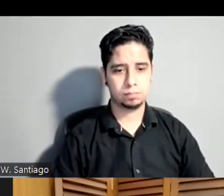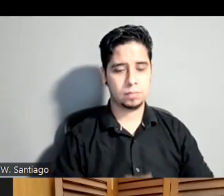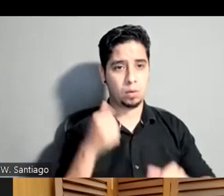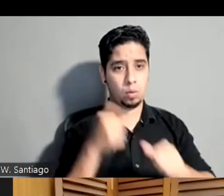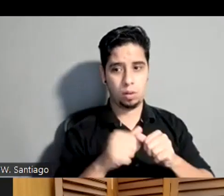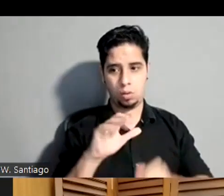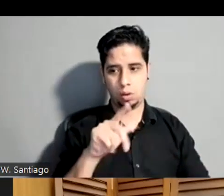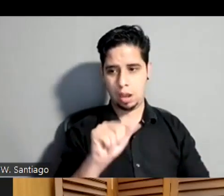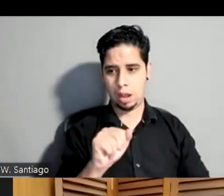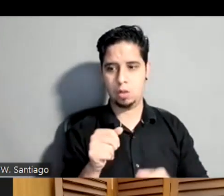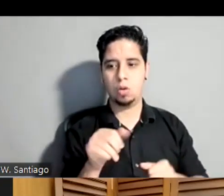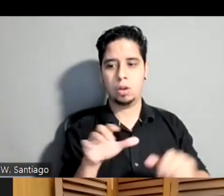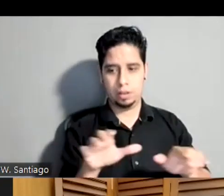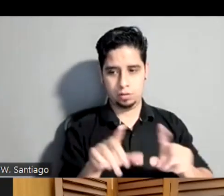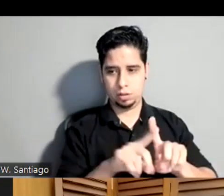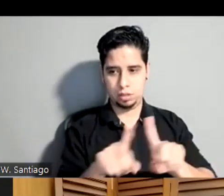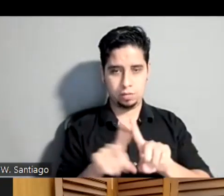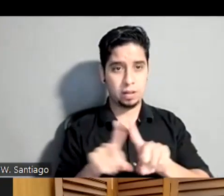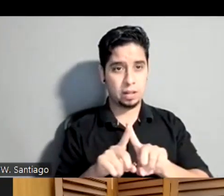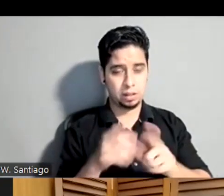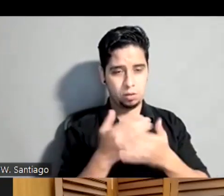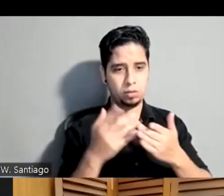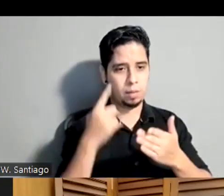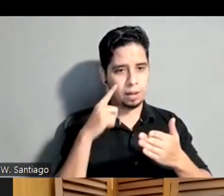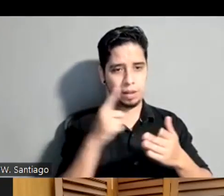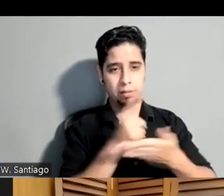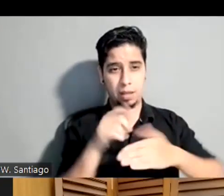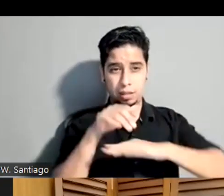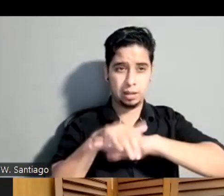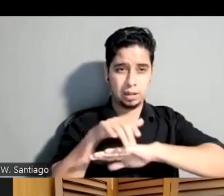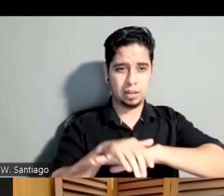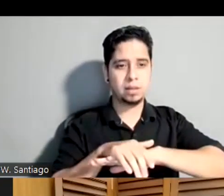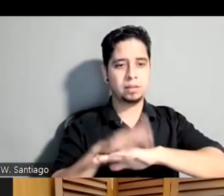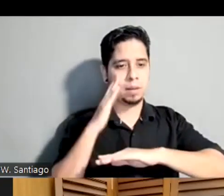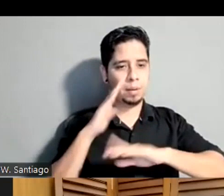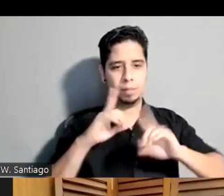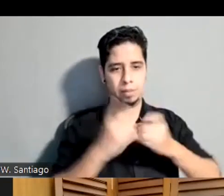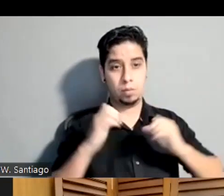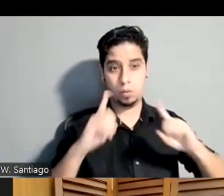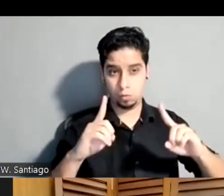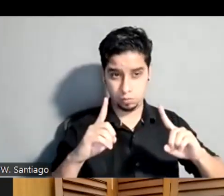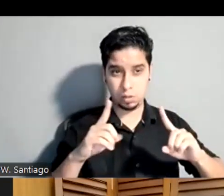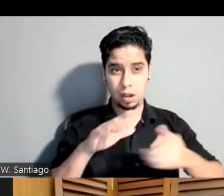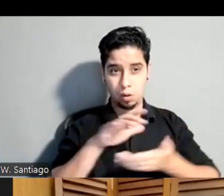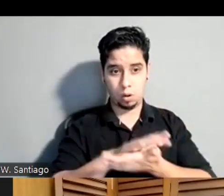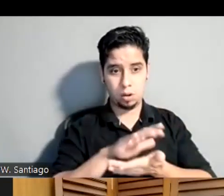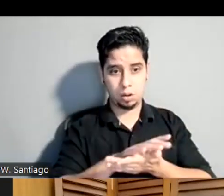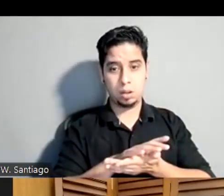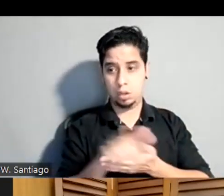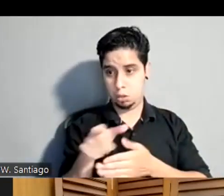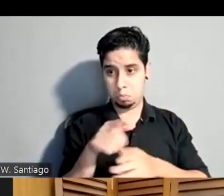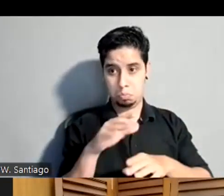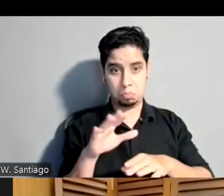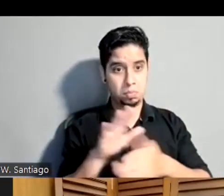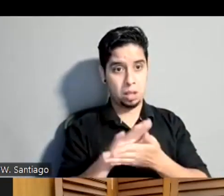hizo varias producciones en inglés para las semanas de inglés del Departamento de Educación y de los colegios, y le iba muy bien. Sí. Y